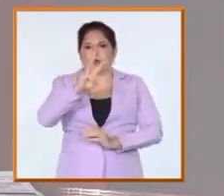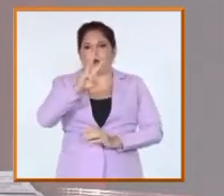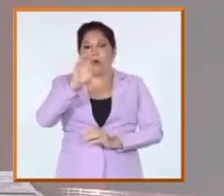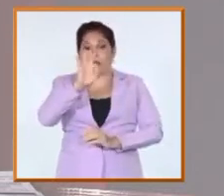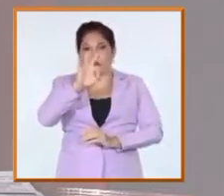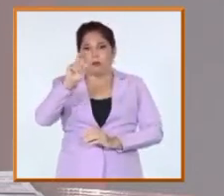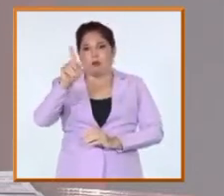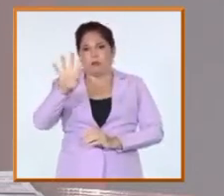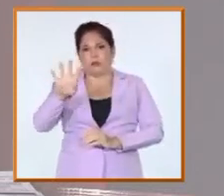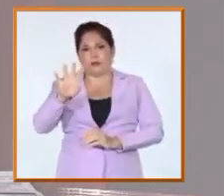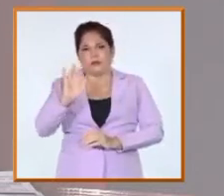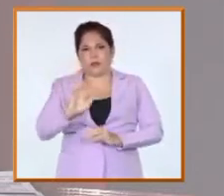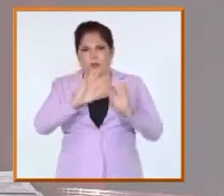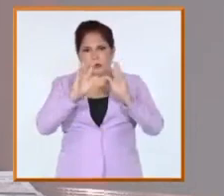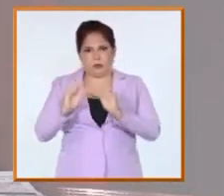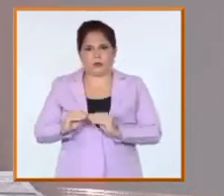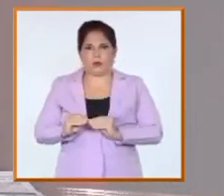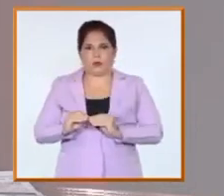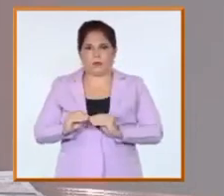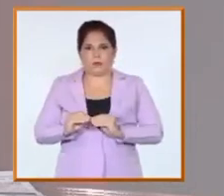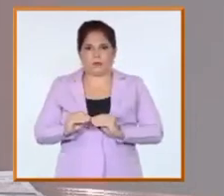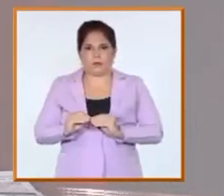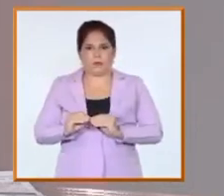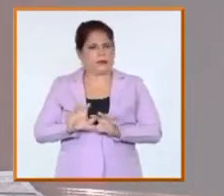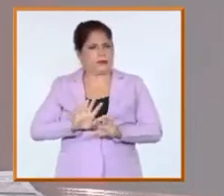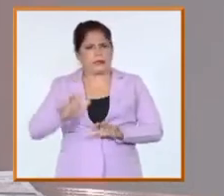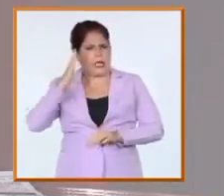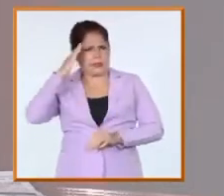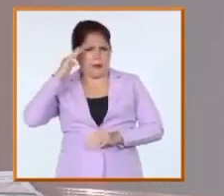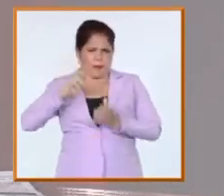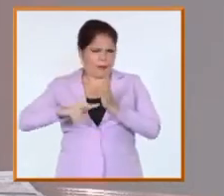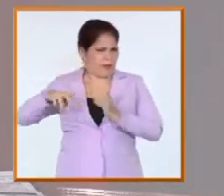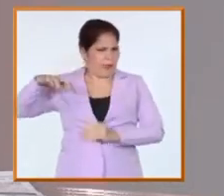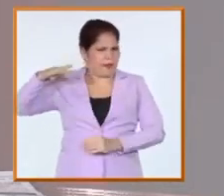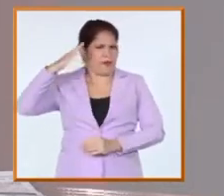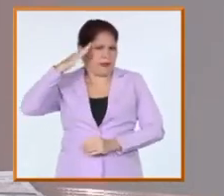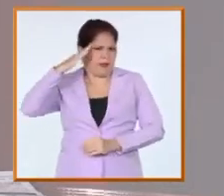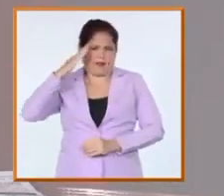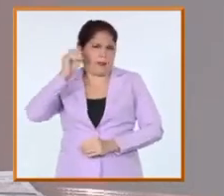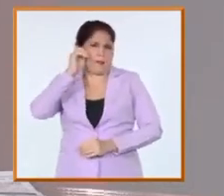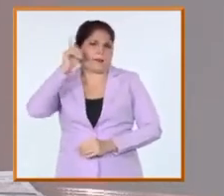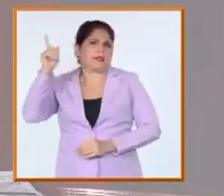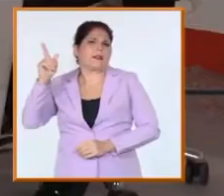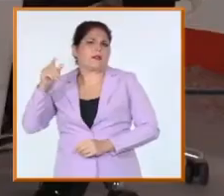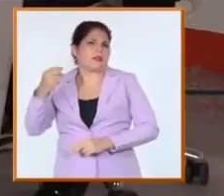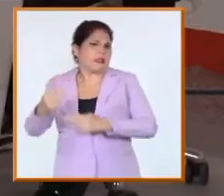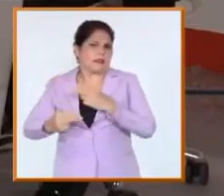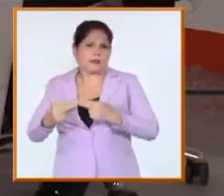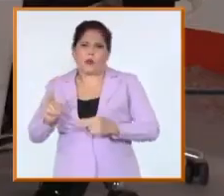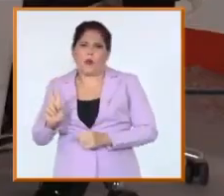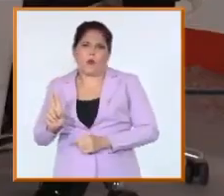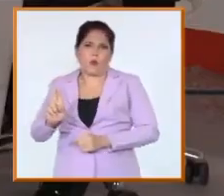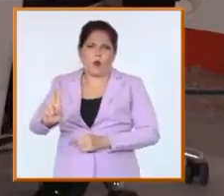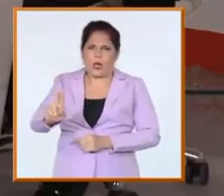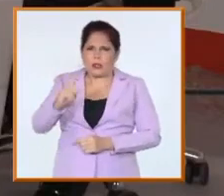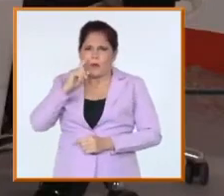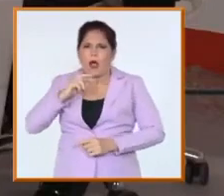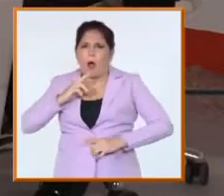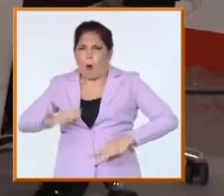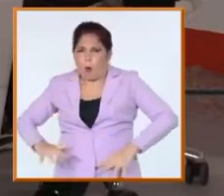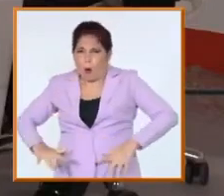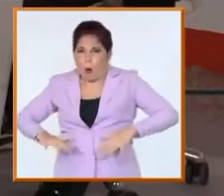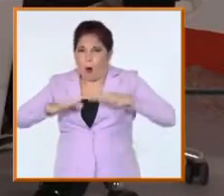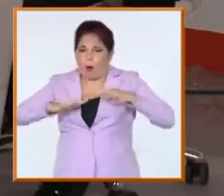esa Idalia ellos ya lo tienen montado en un programa lo tienen revisado estuvieron en la zona de inundaciones